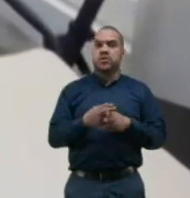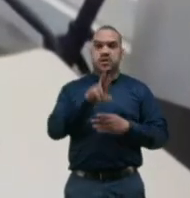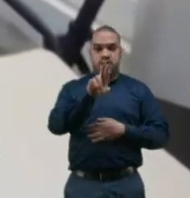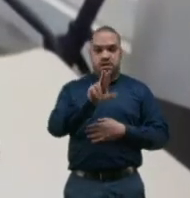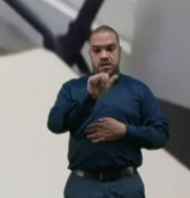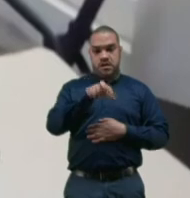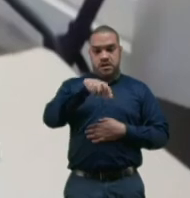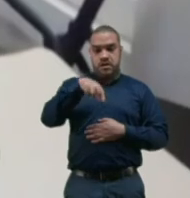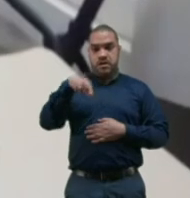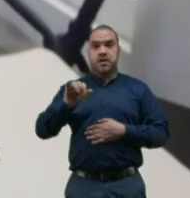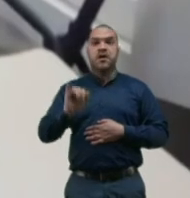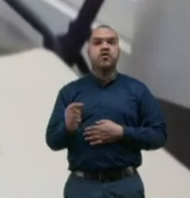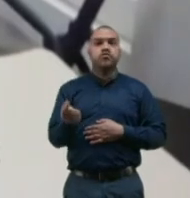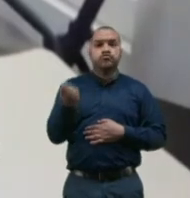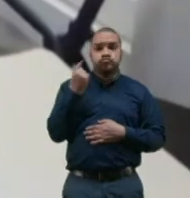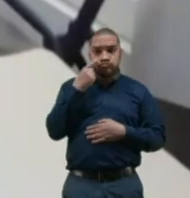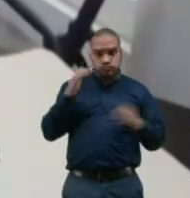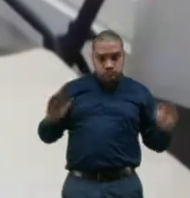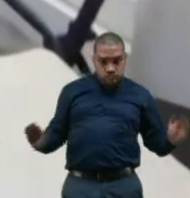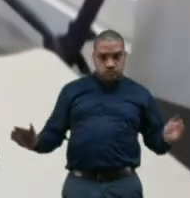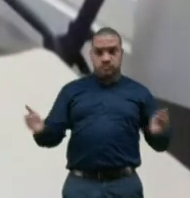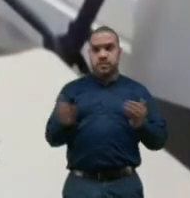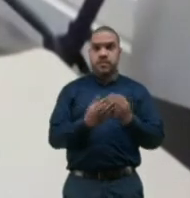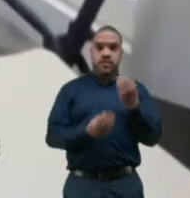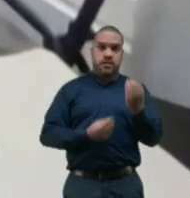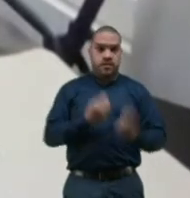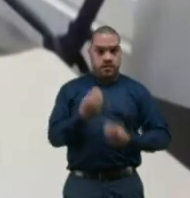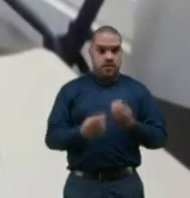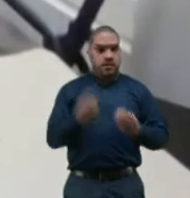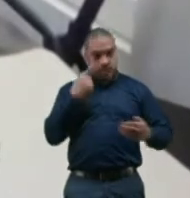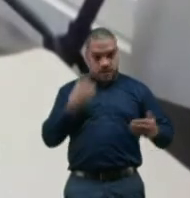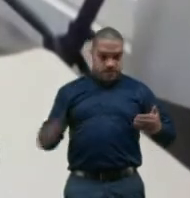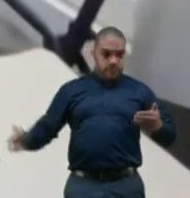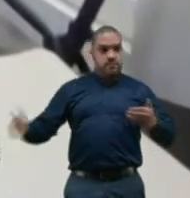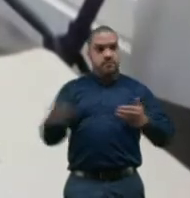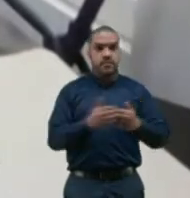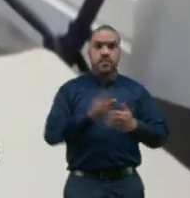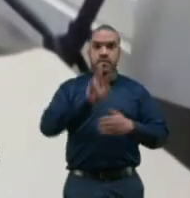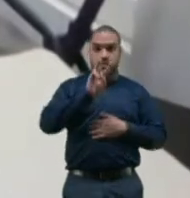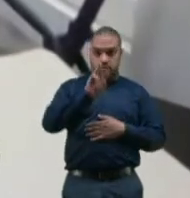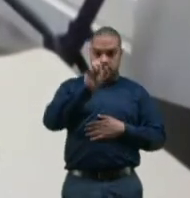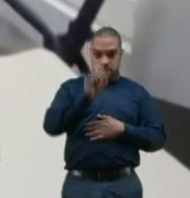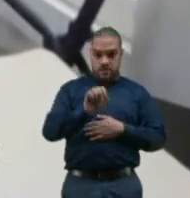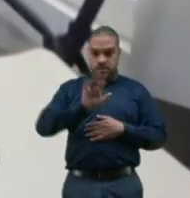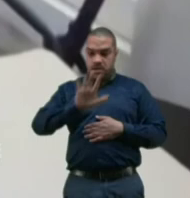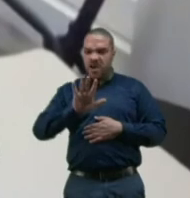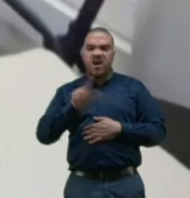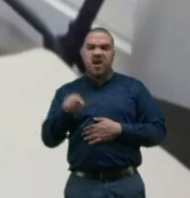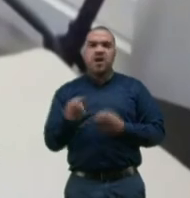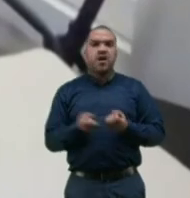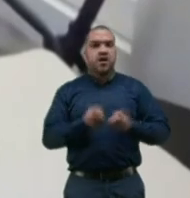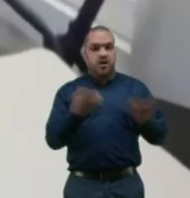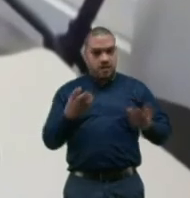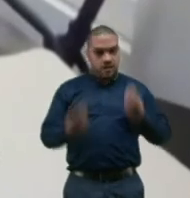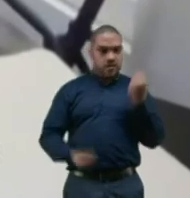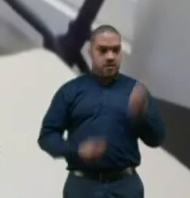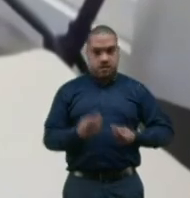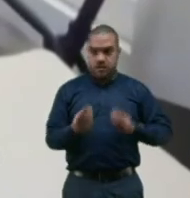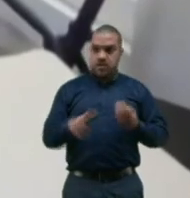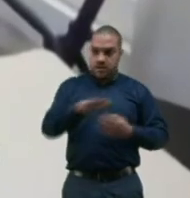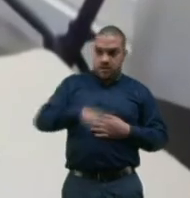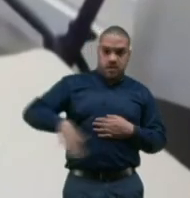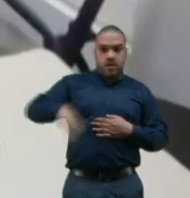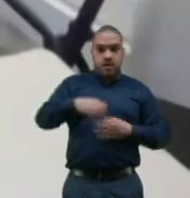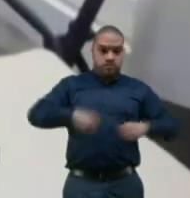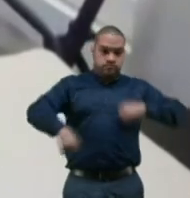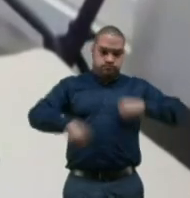recientemente cerró como de 3.5 billones en una ronda de financiamiento, haciéndolo el emprendimiento